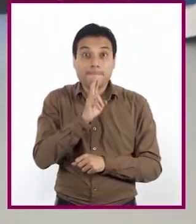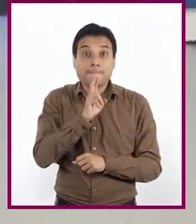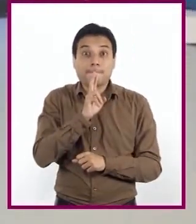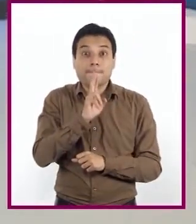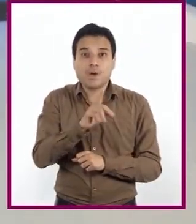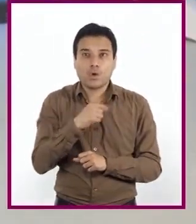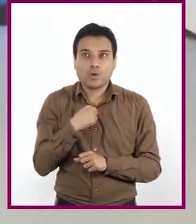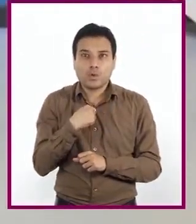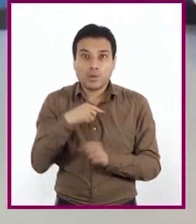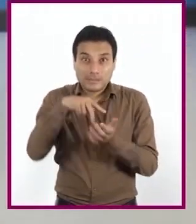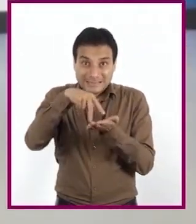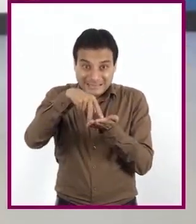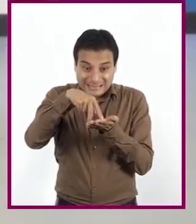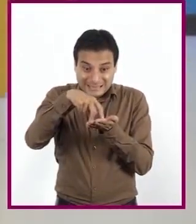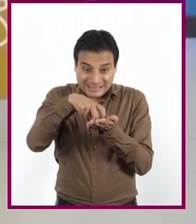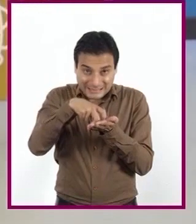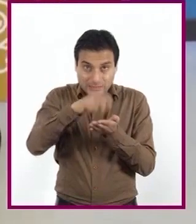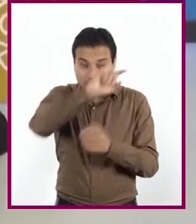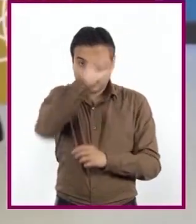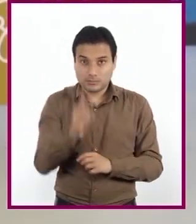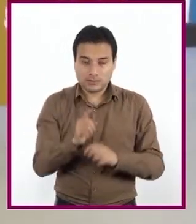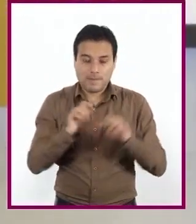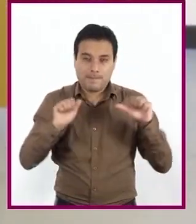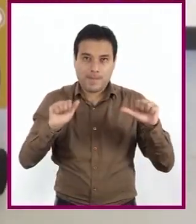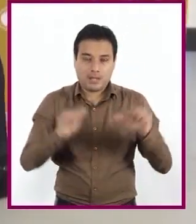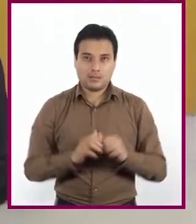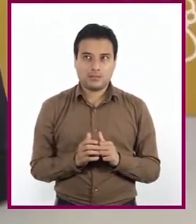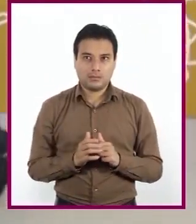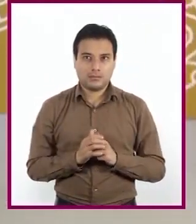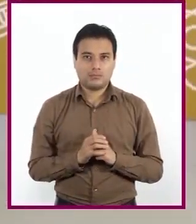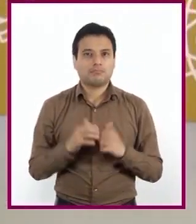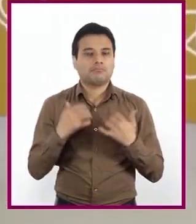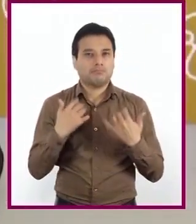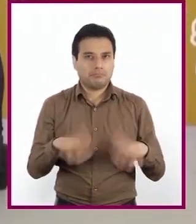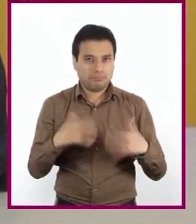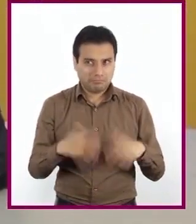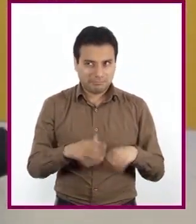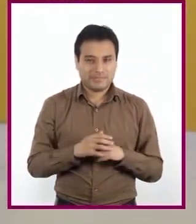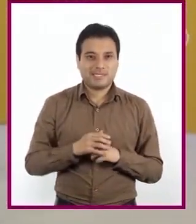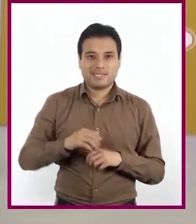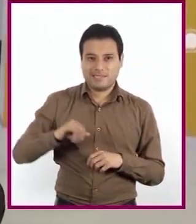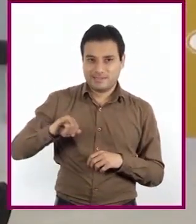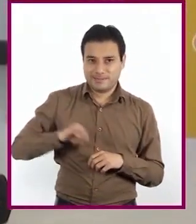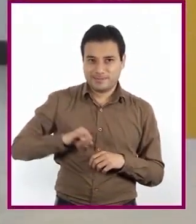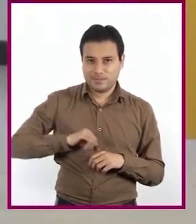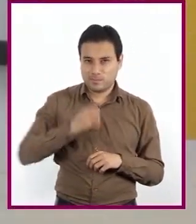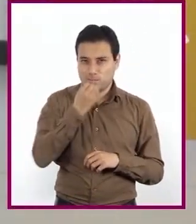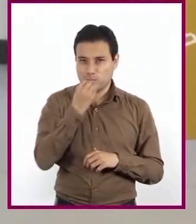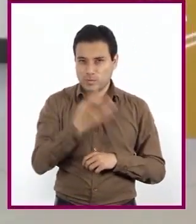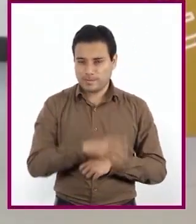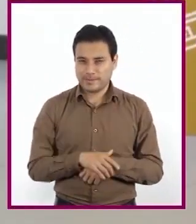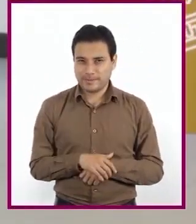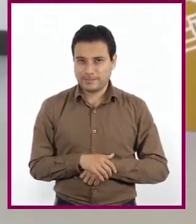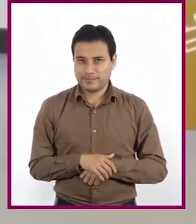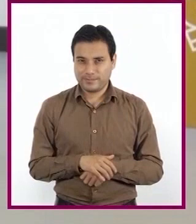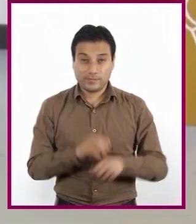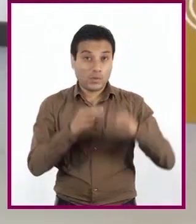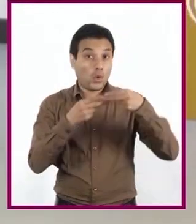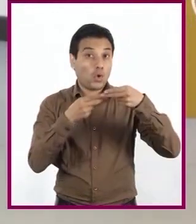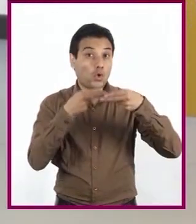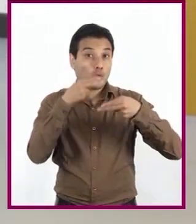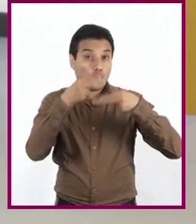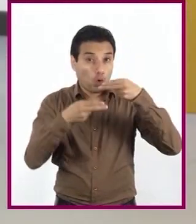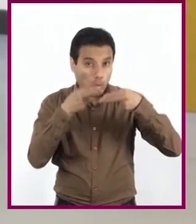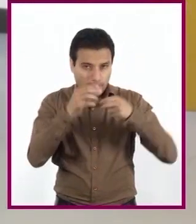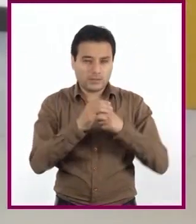tengo más probabilidad de evitar el rayo. ¿Cómo se aprenden cosas con usted, maestra? Pero no solo las nubes producen este tipo